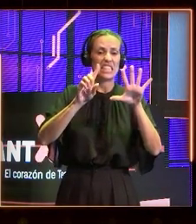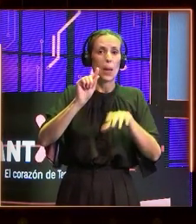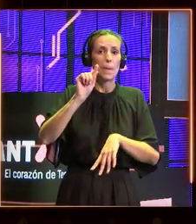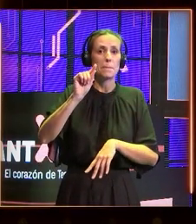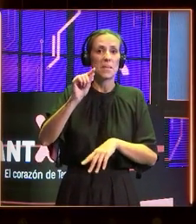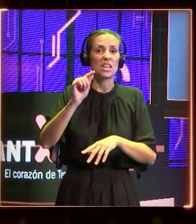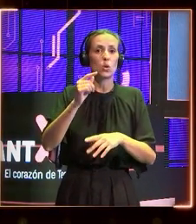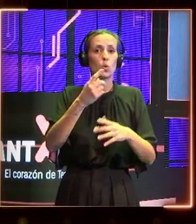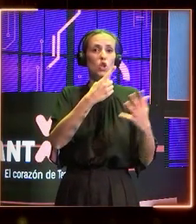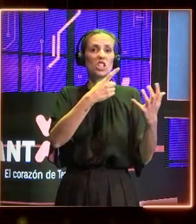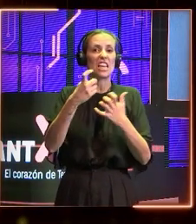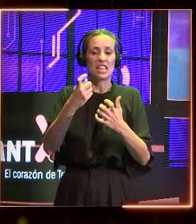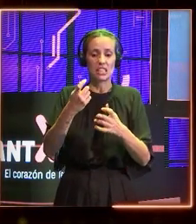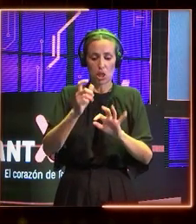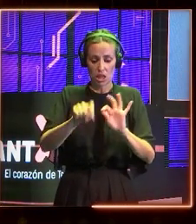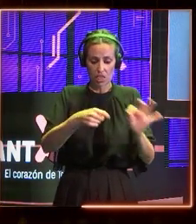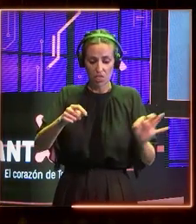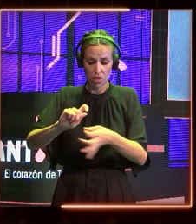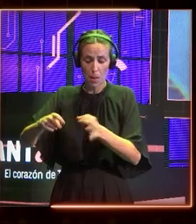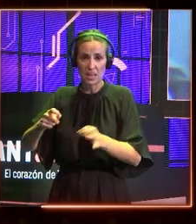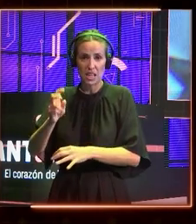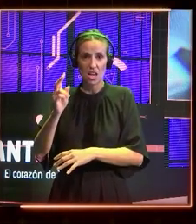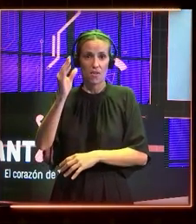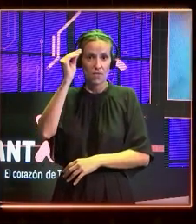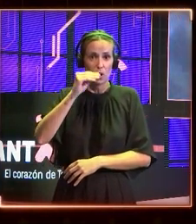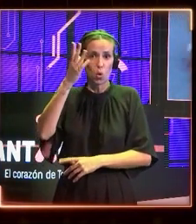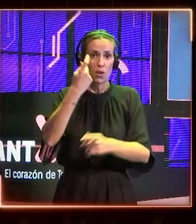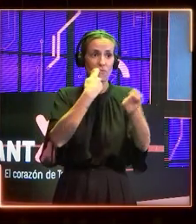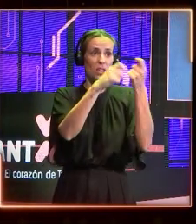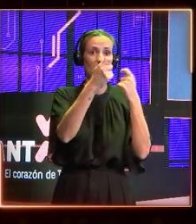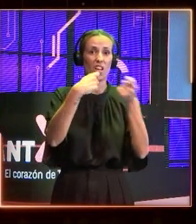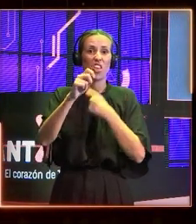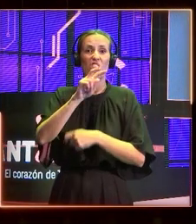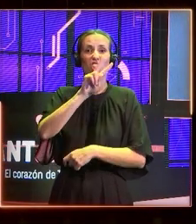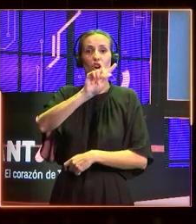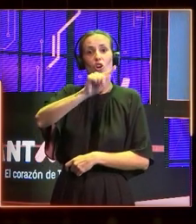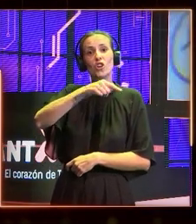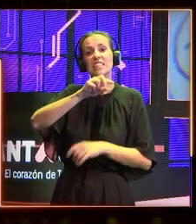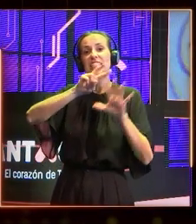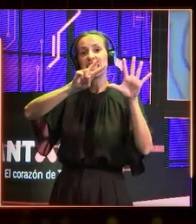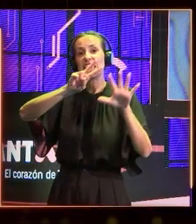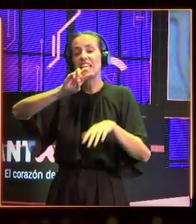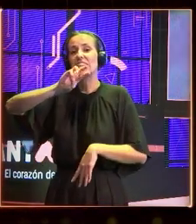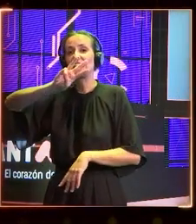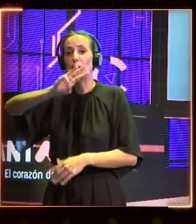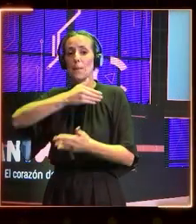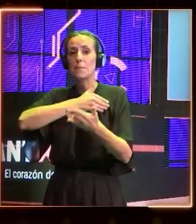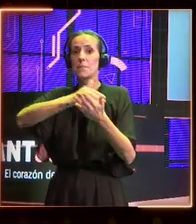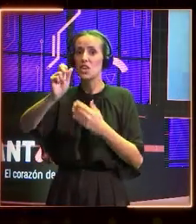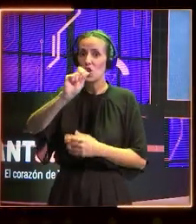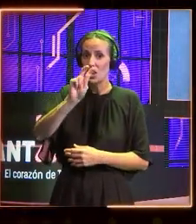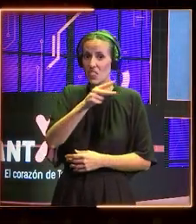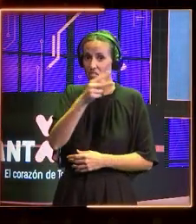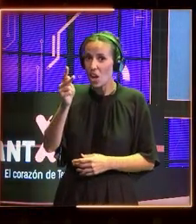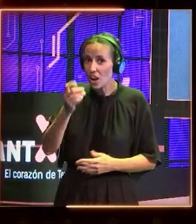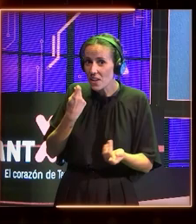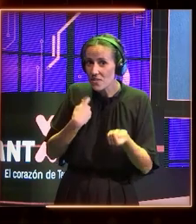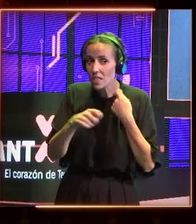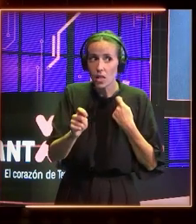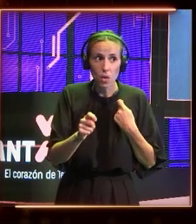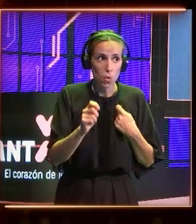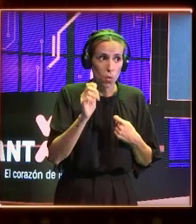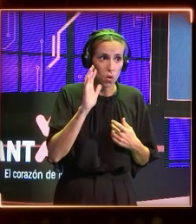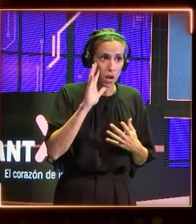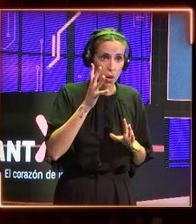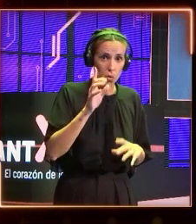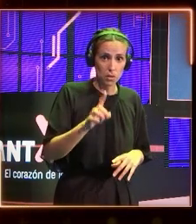pares de zapatillas virtuales por 2,73 millones de dólares a quién le parece una locura a todo el mundo no